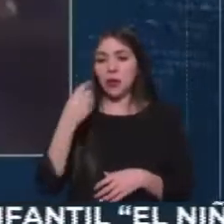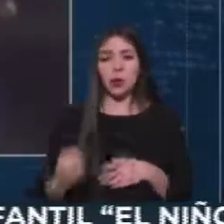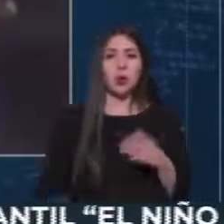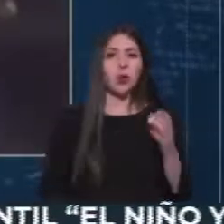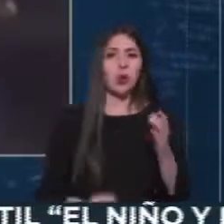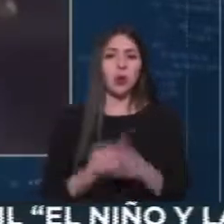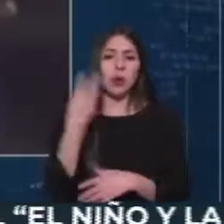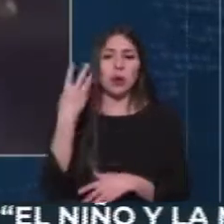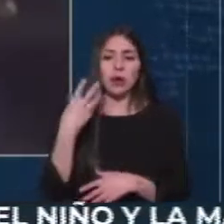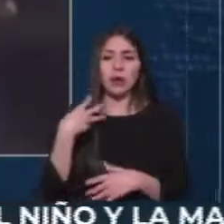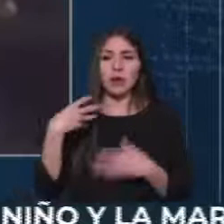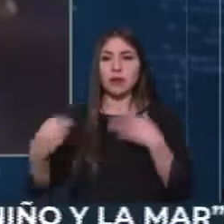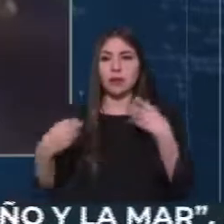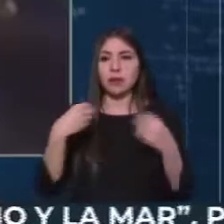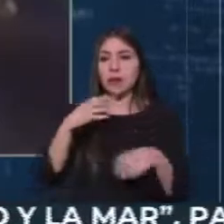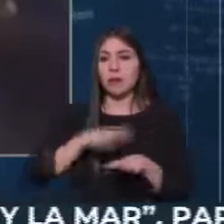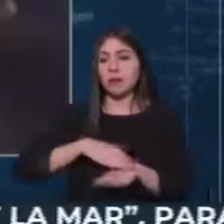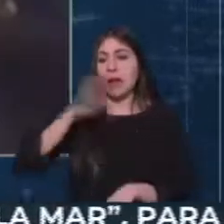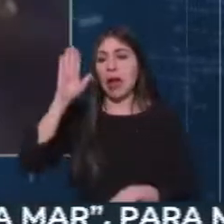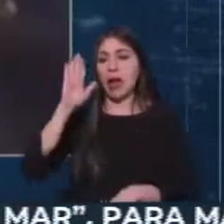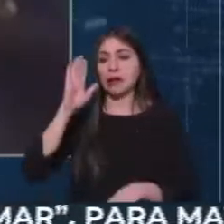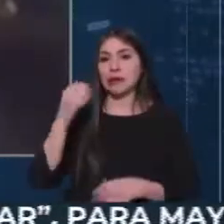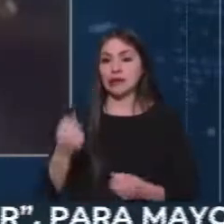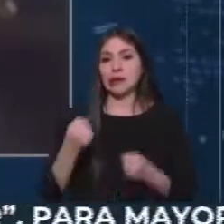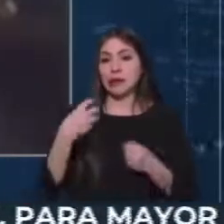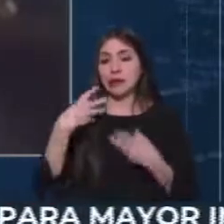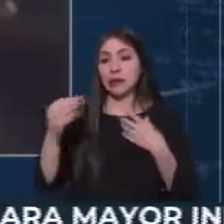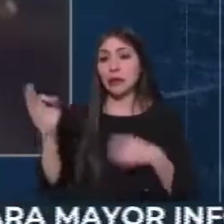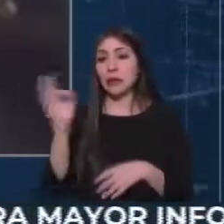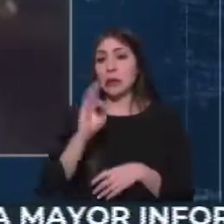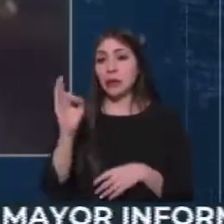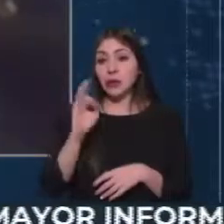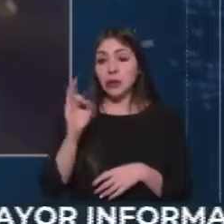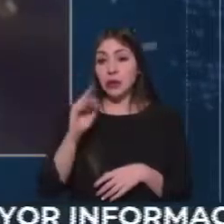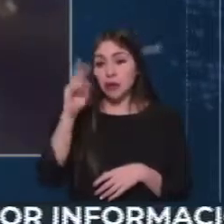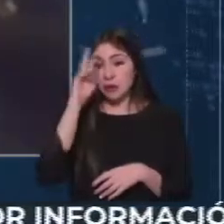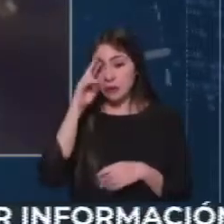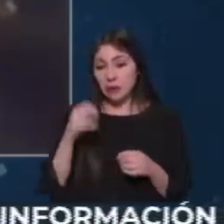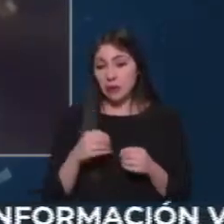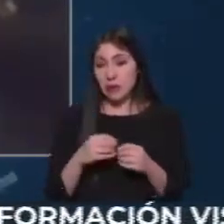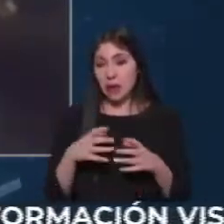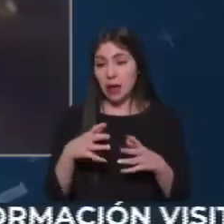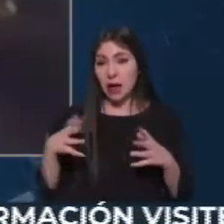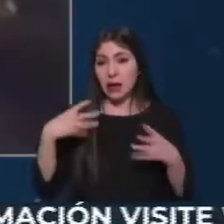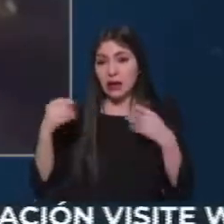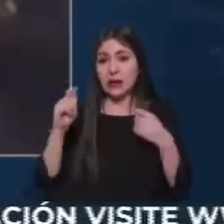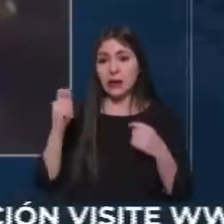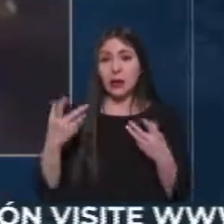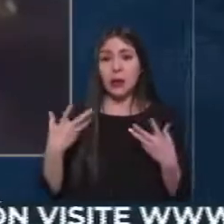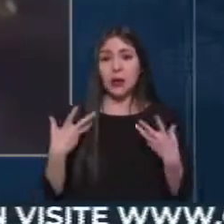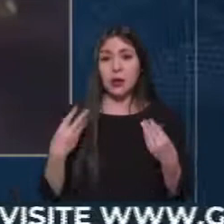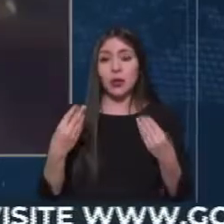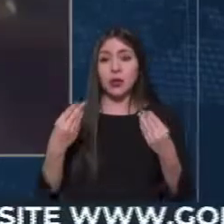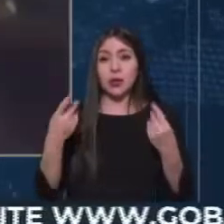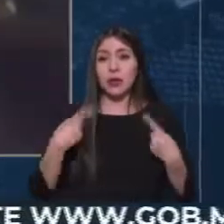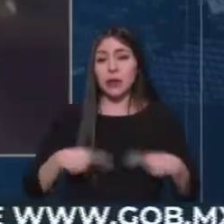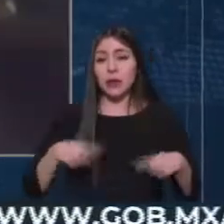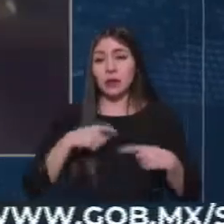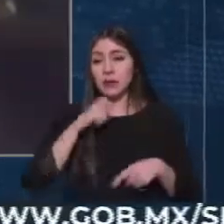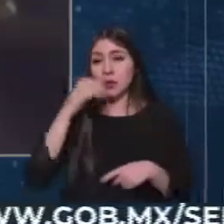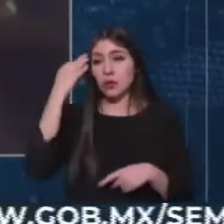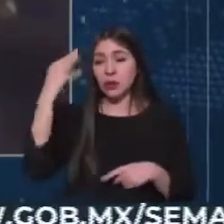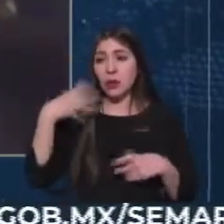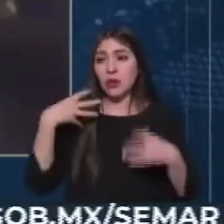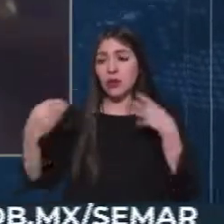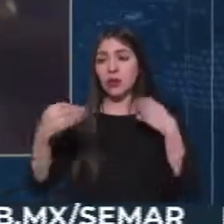cepa más contagiosa. Ese quizá va a ser el mayor problema si se incrementa sustancialmente, porque al haber tanta gente contagiada al mismo tiempo, pues